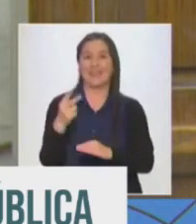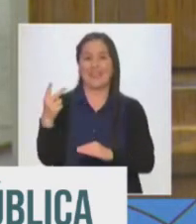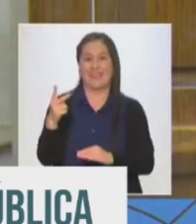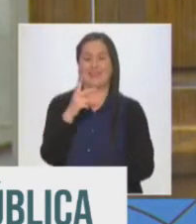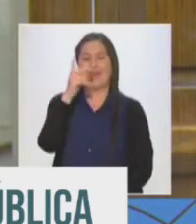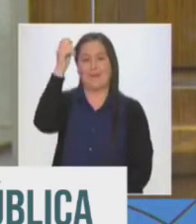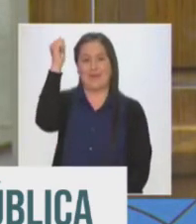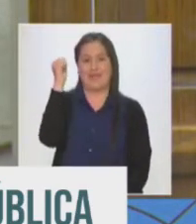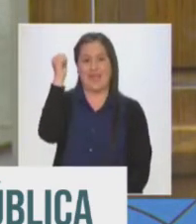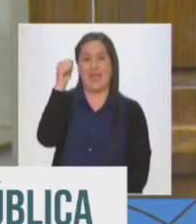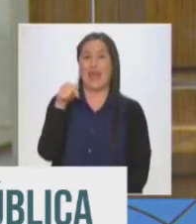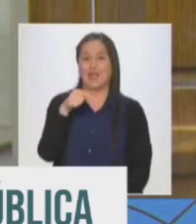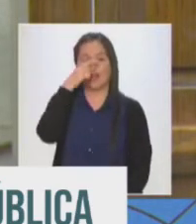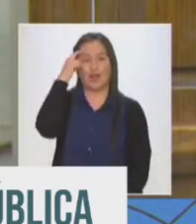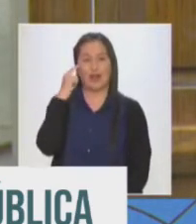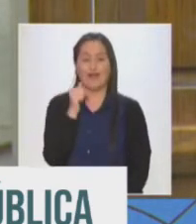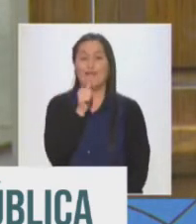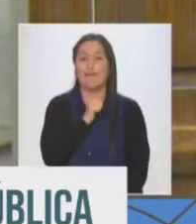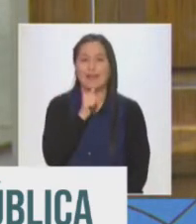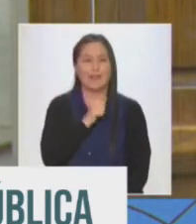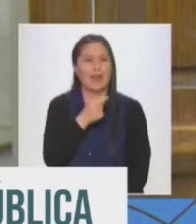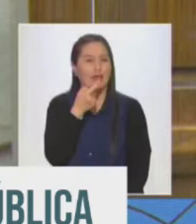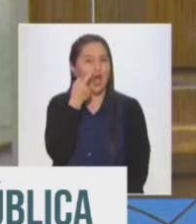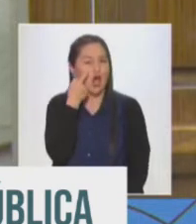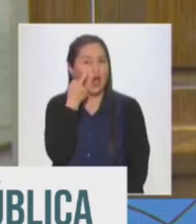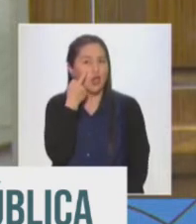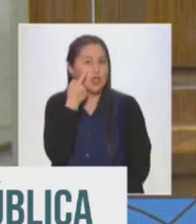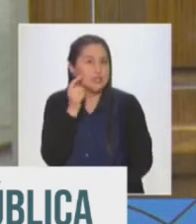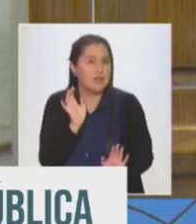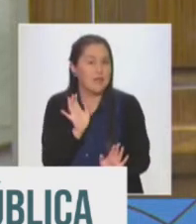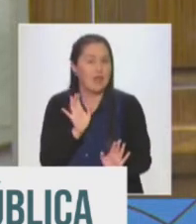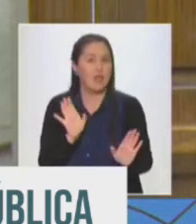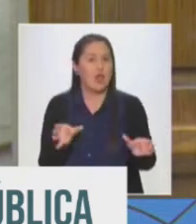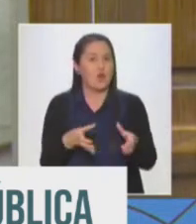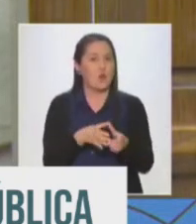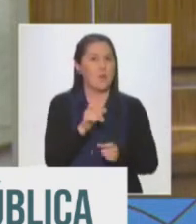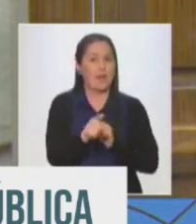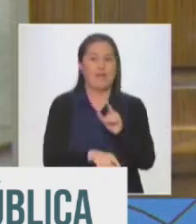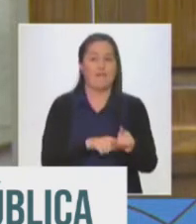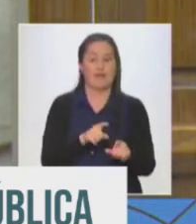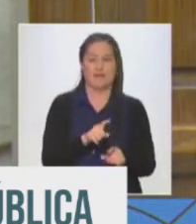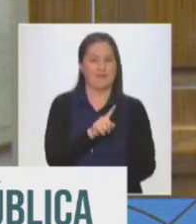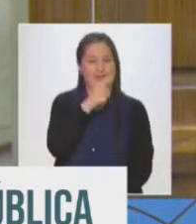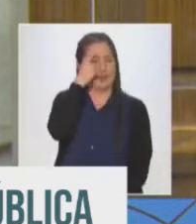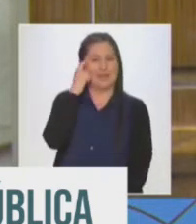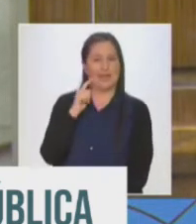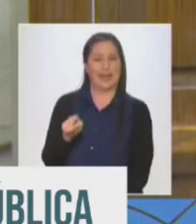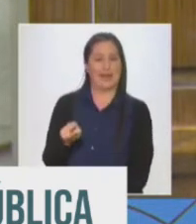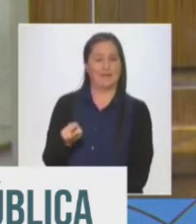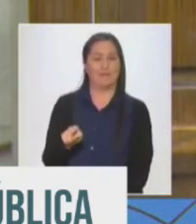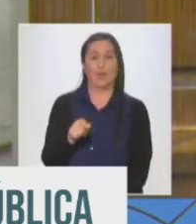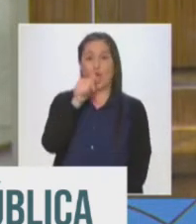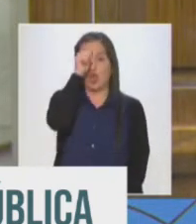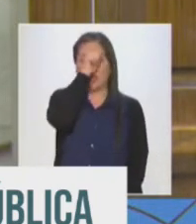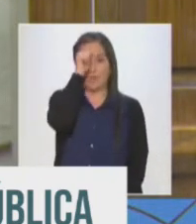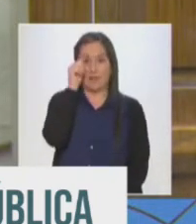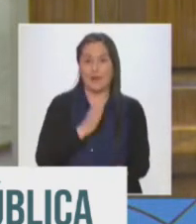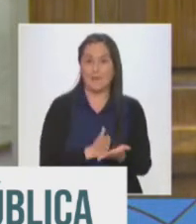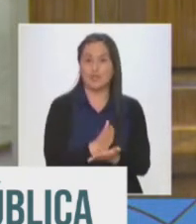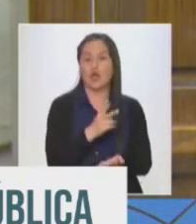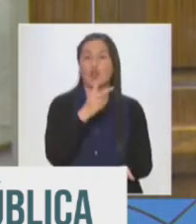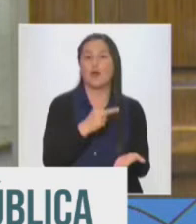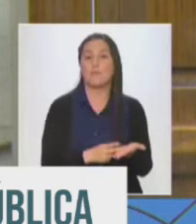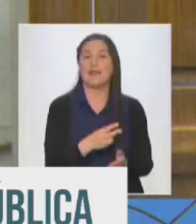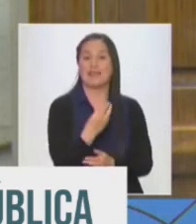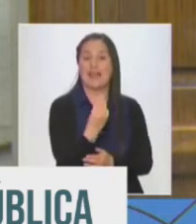Con esto nos parece que la falta de conocimiento que alega la defensa no es creíble. Dominga fue ingresada en 2013 para obtener